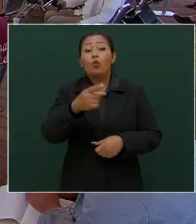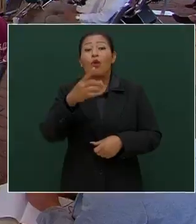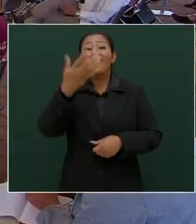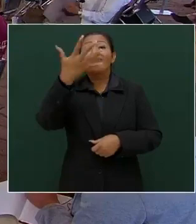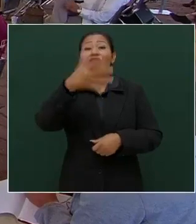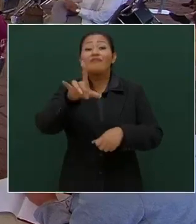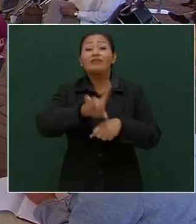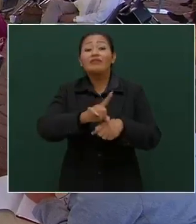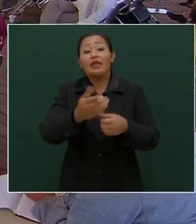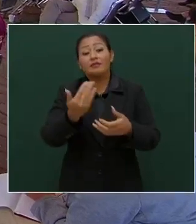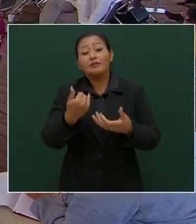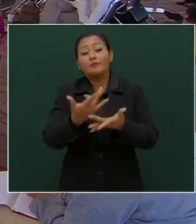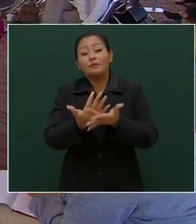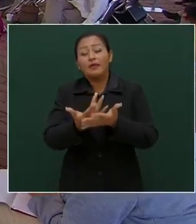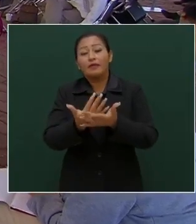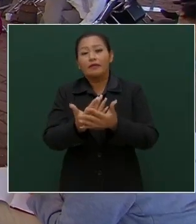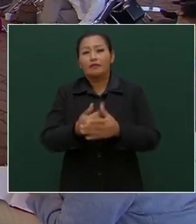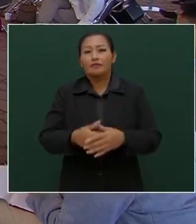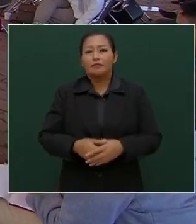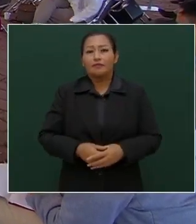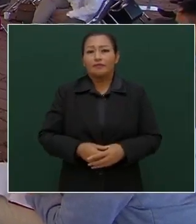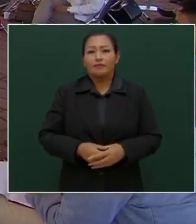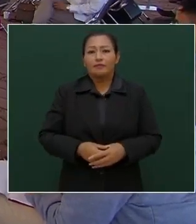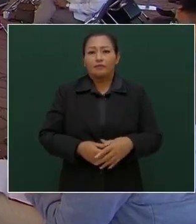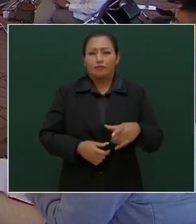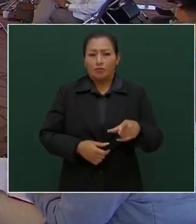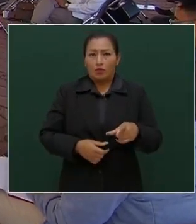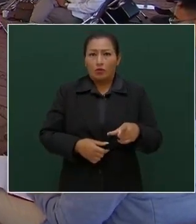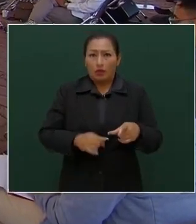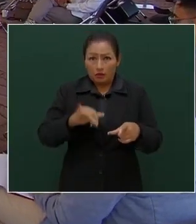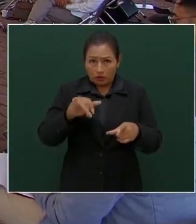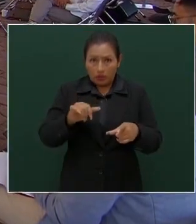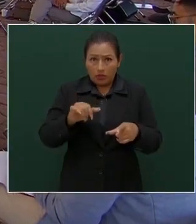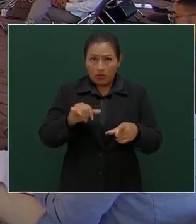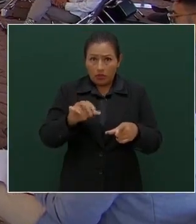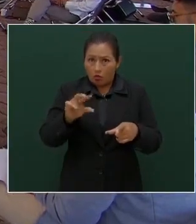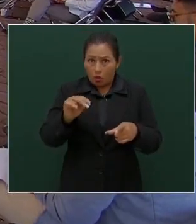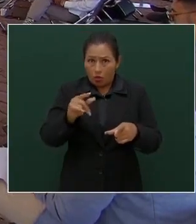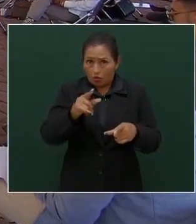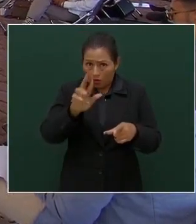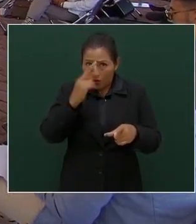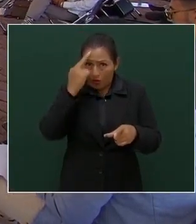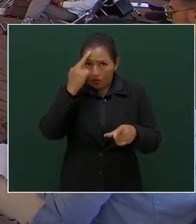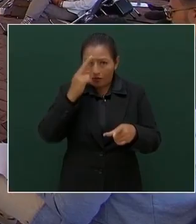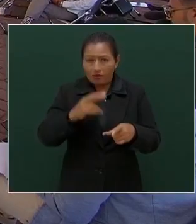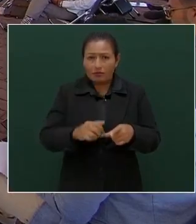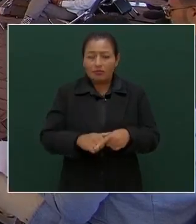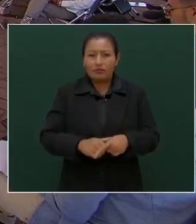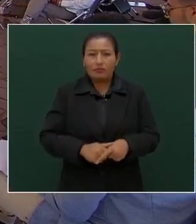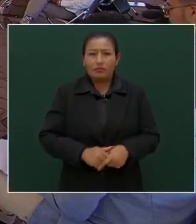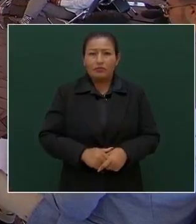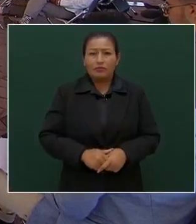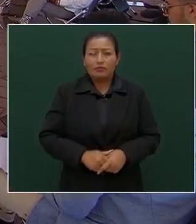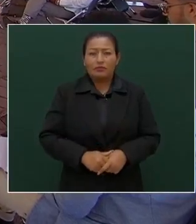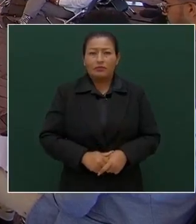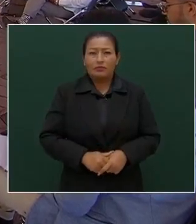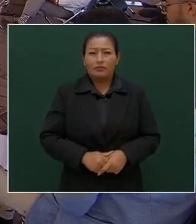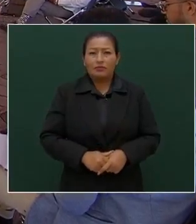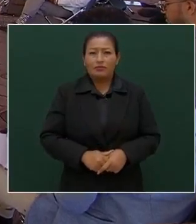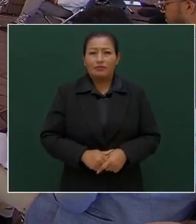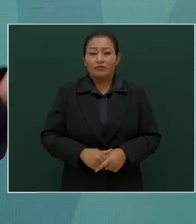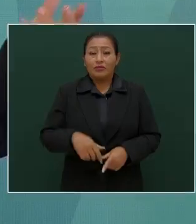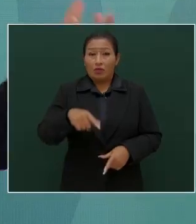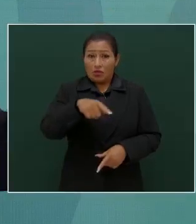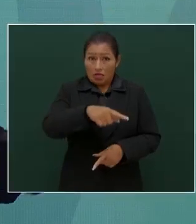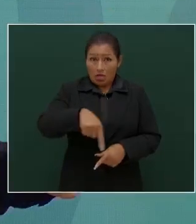al Ministerio Público. ¿Así fue o no? El